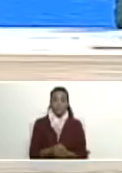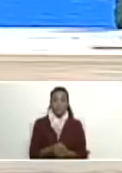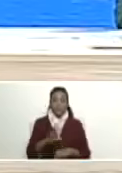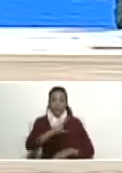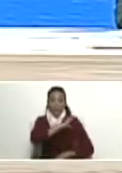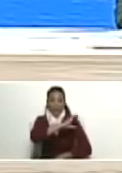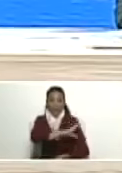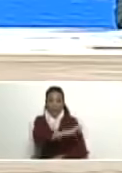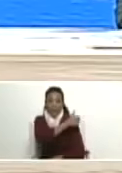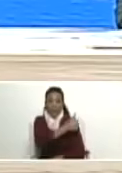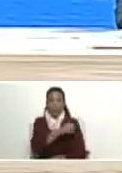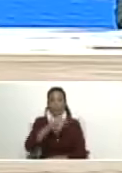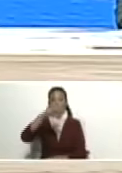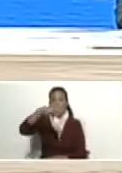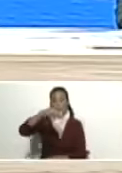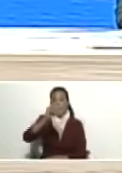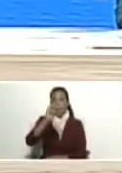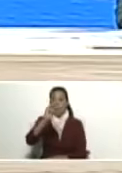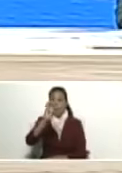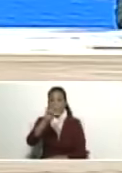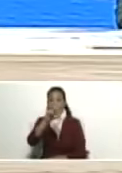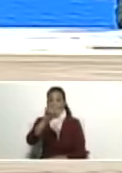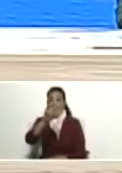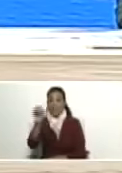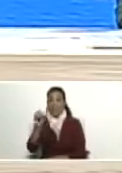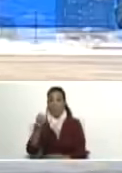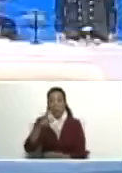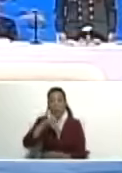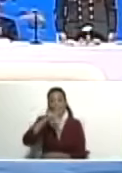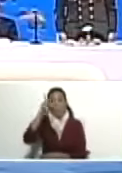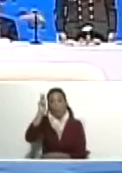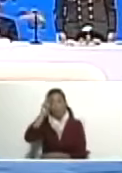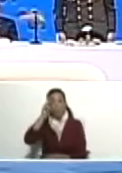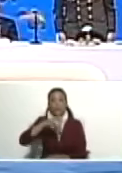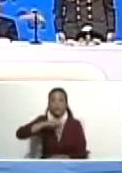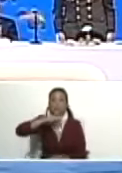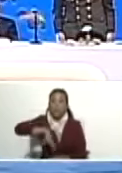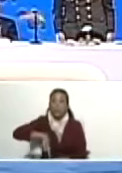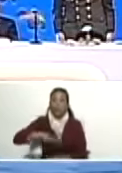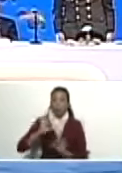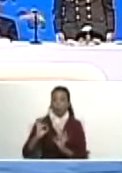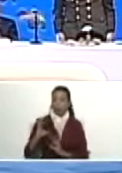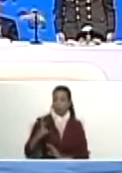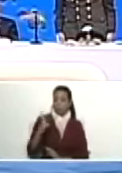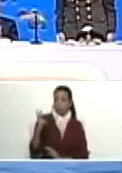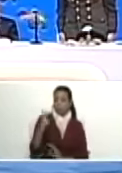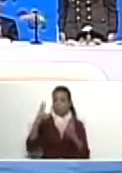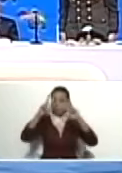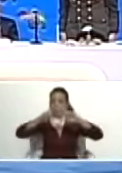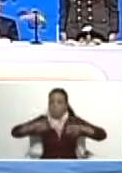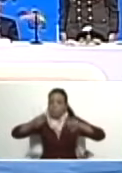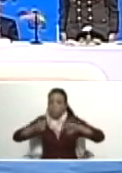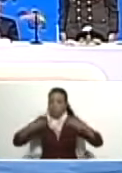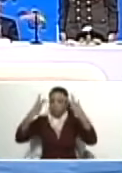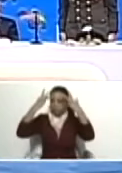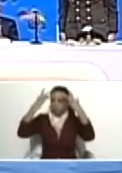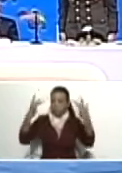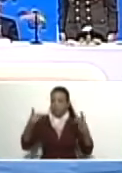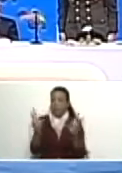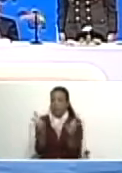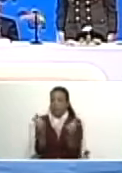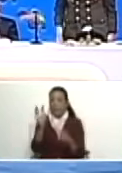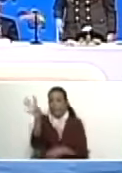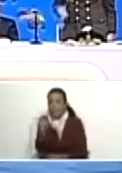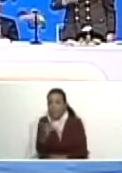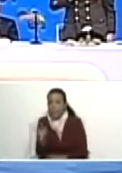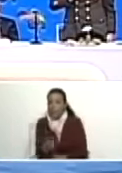General de Brigada Pompeyo Torrealba, historiador, escritor, máximo experto de Venezuela en materia de la